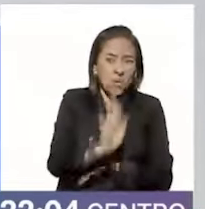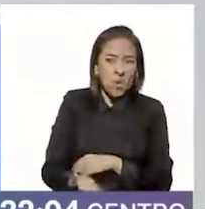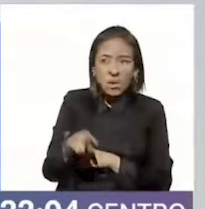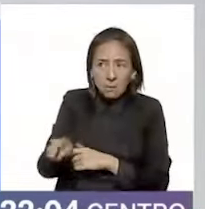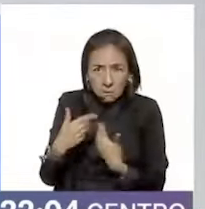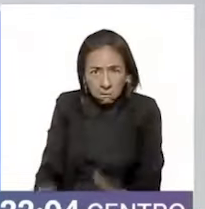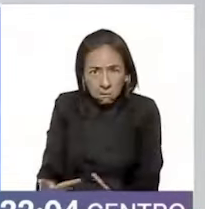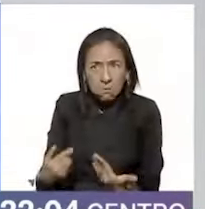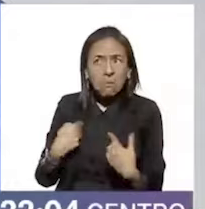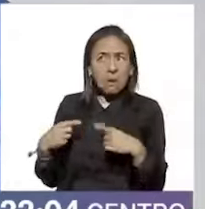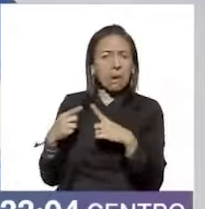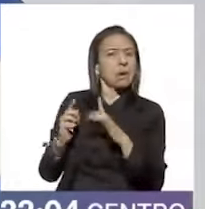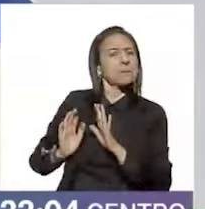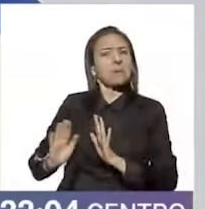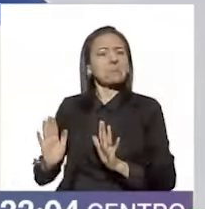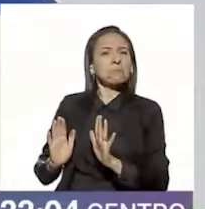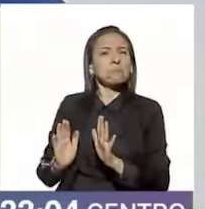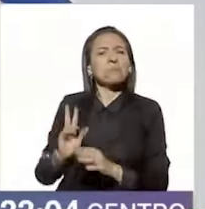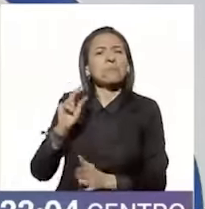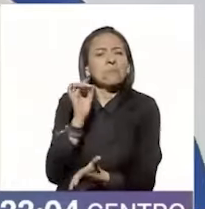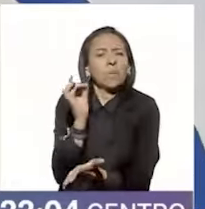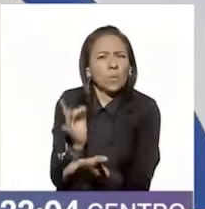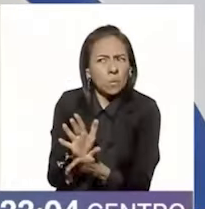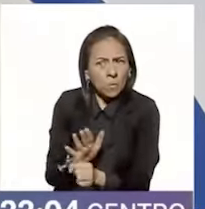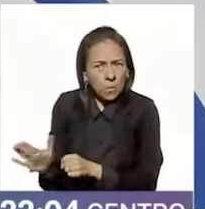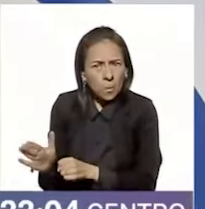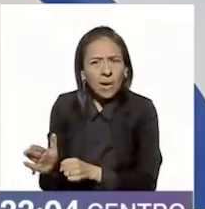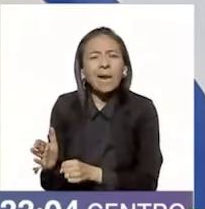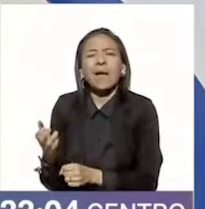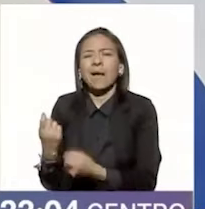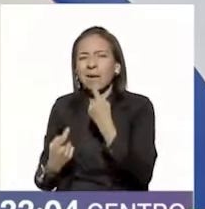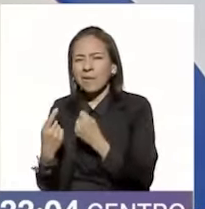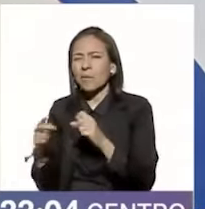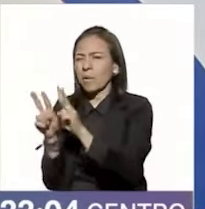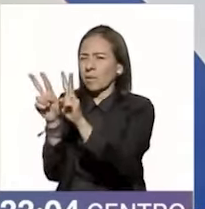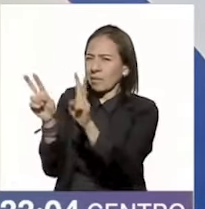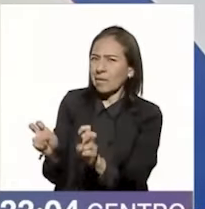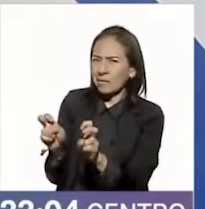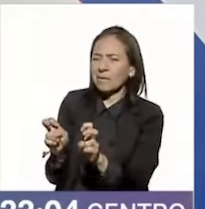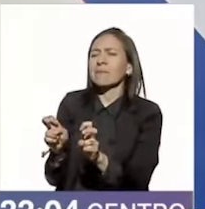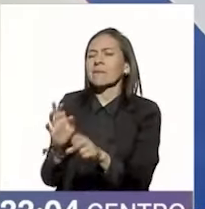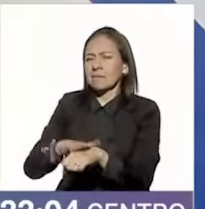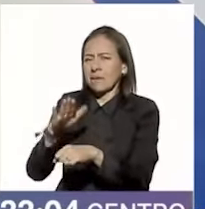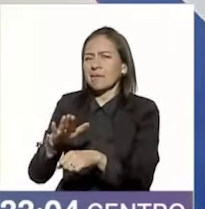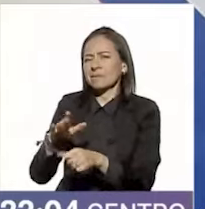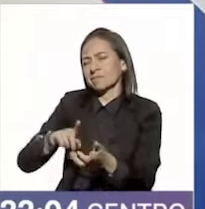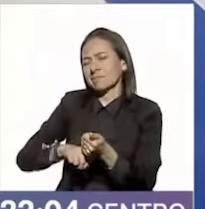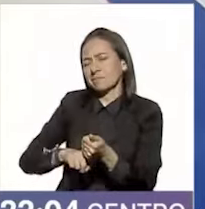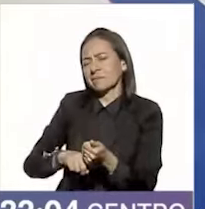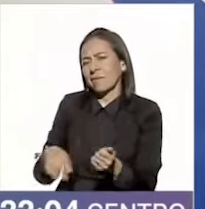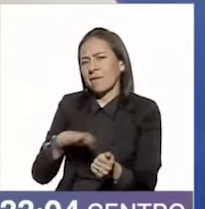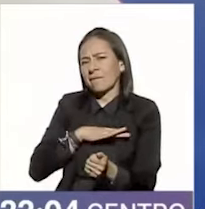como mucho más confrontadora con los principios cristianos que el matrimonio homosexual. Entonces yo creo que